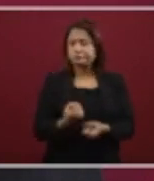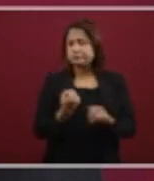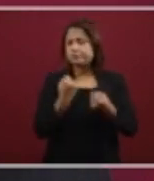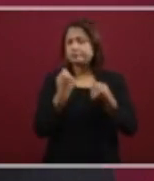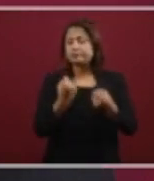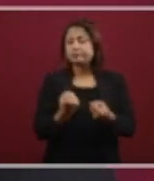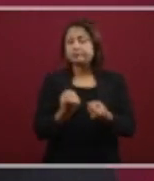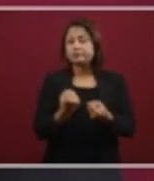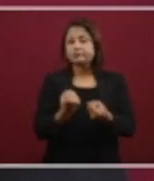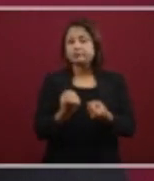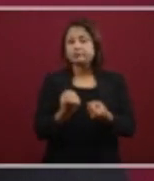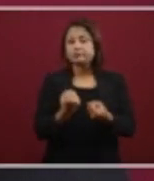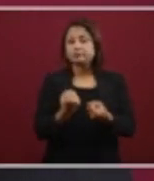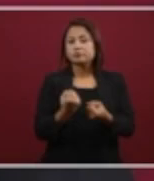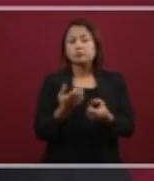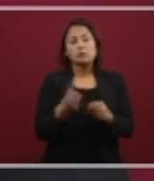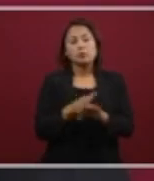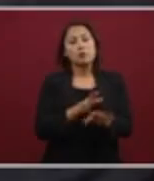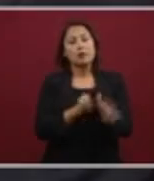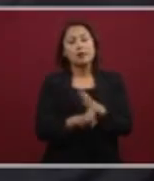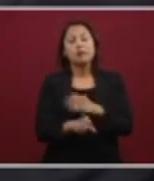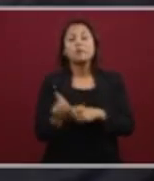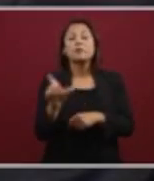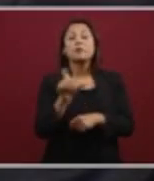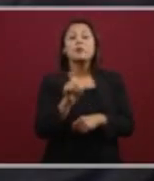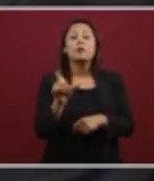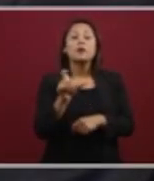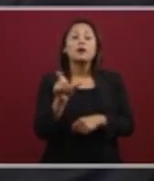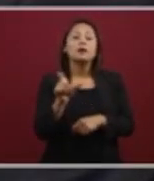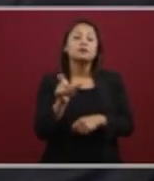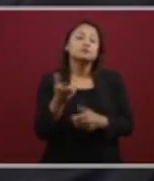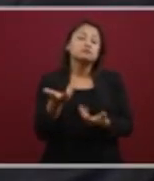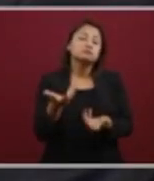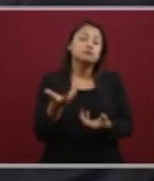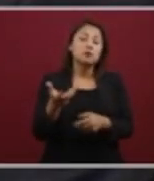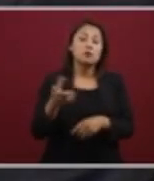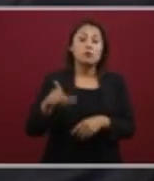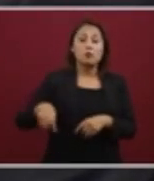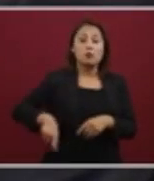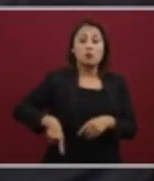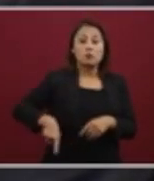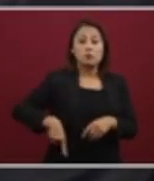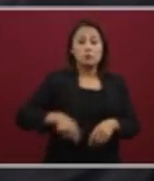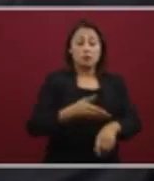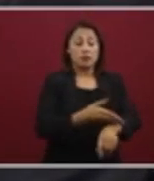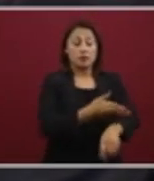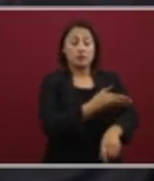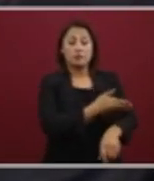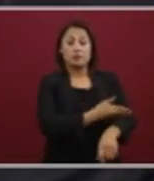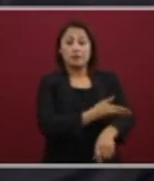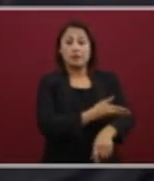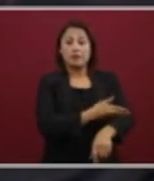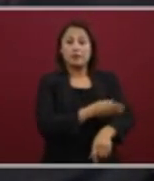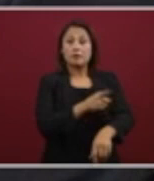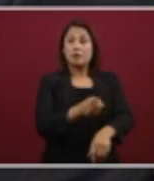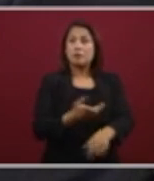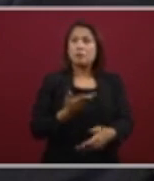cuando gobierna el presidente Madero, que quería la democracia,